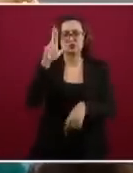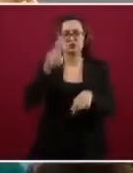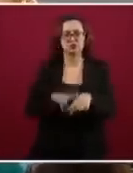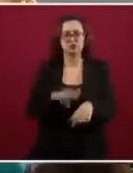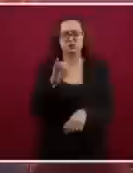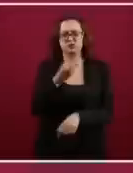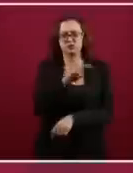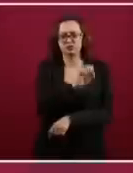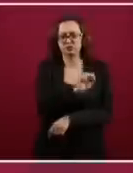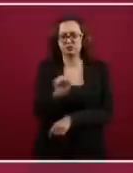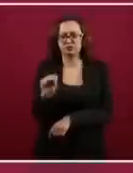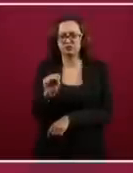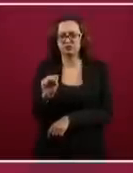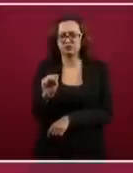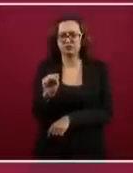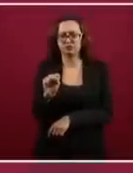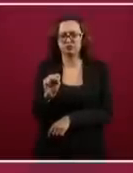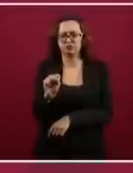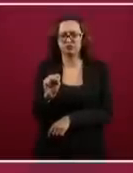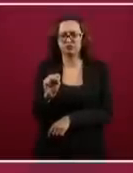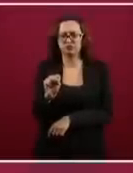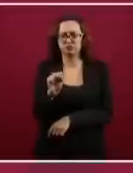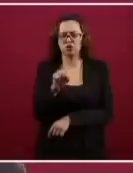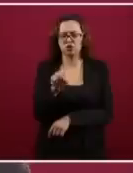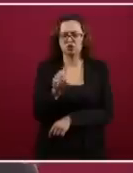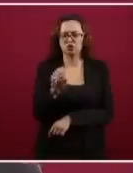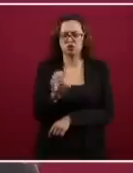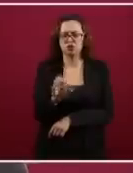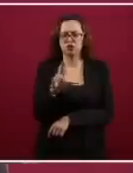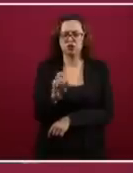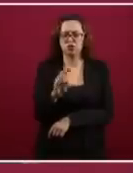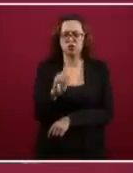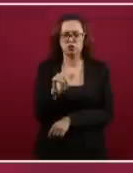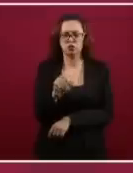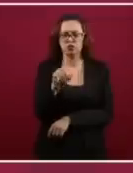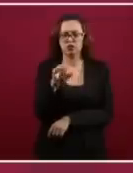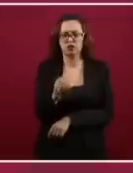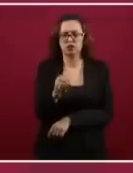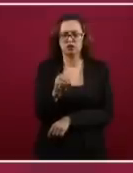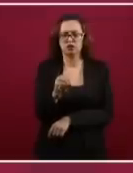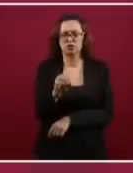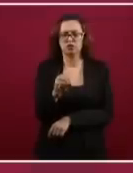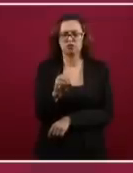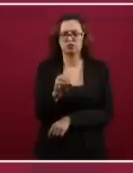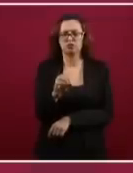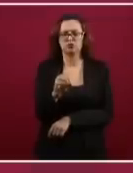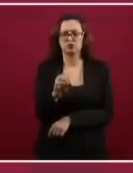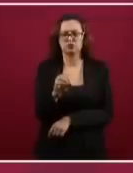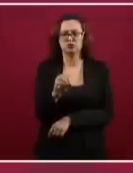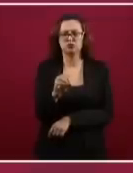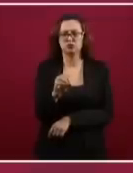Instituto del Seguro Social, Zoé Robledo, es un